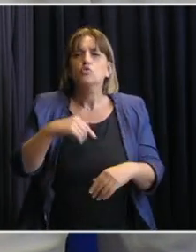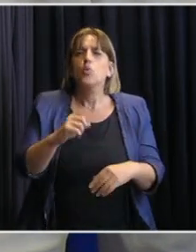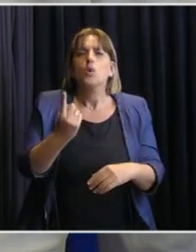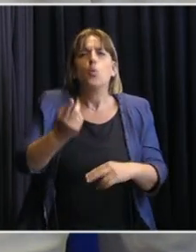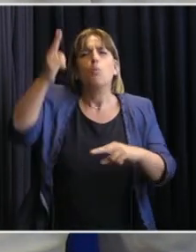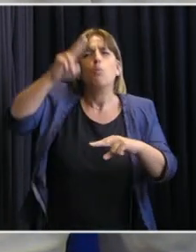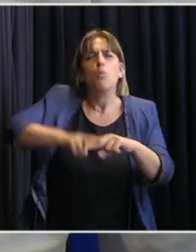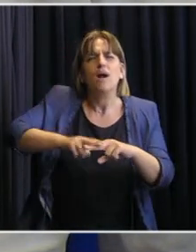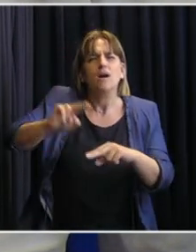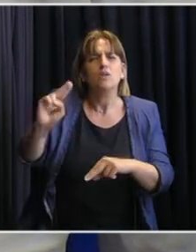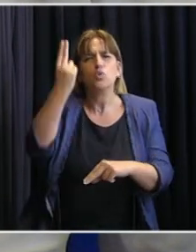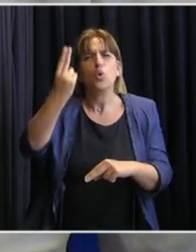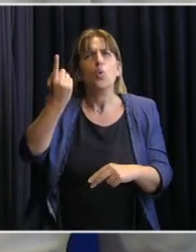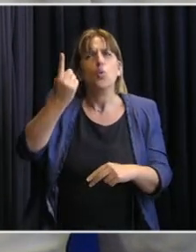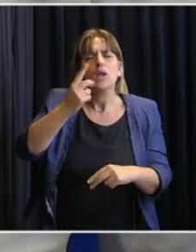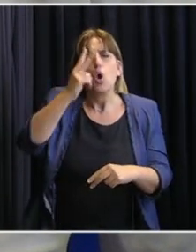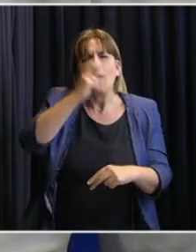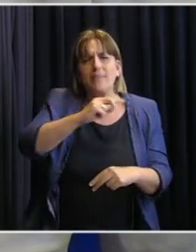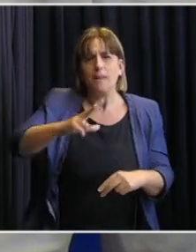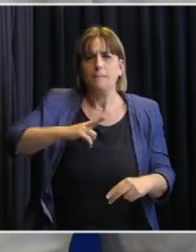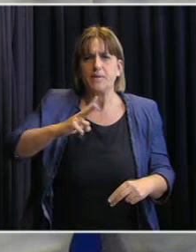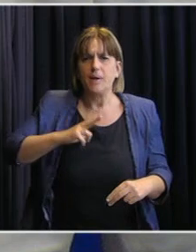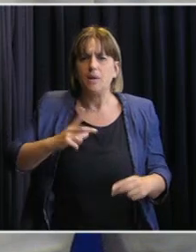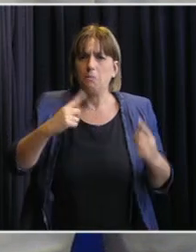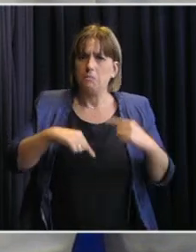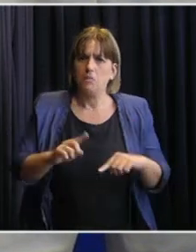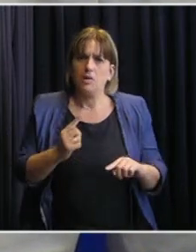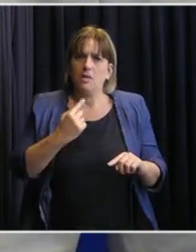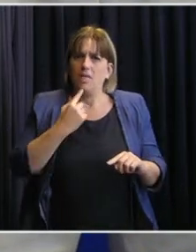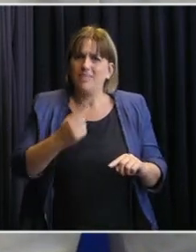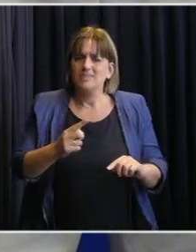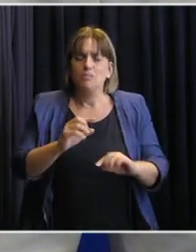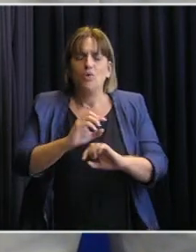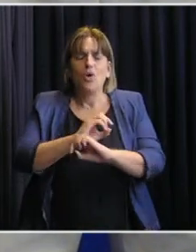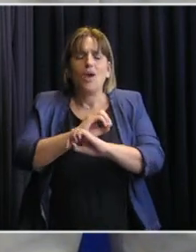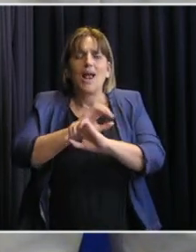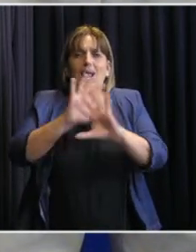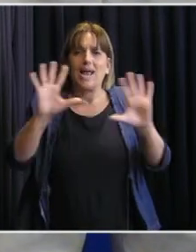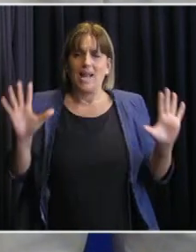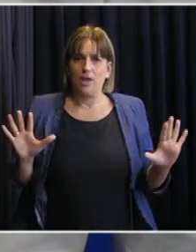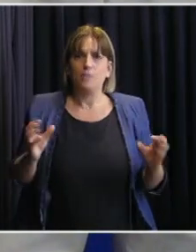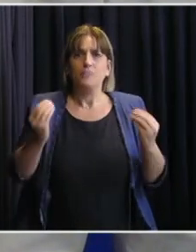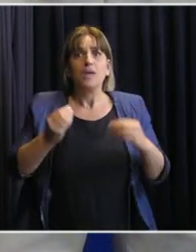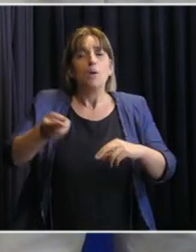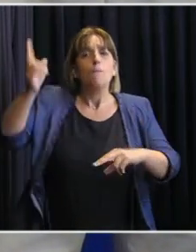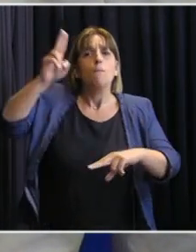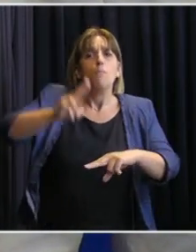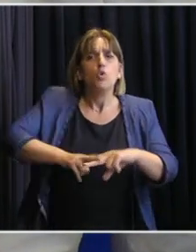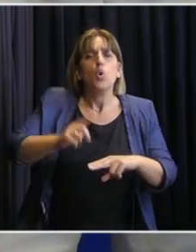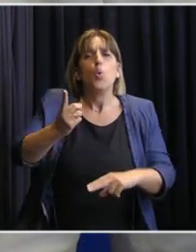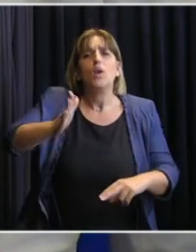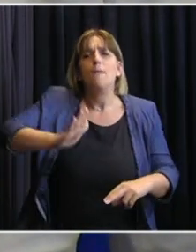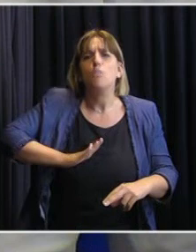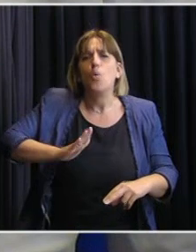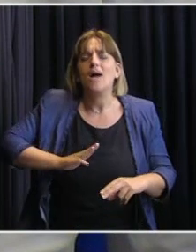de fallecimiento de una mujer. Queremos estar bien claro que este fallecimiento de una mujer